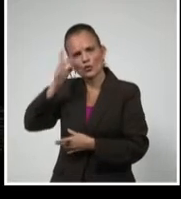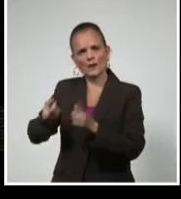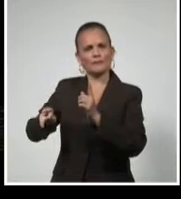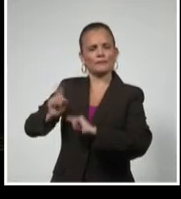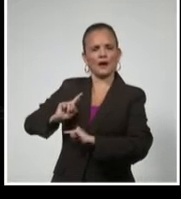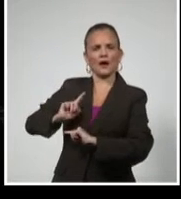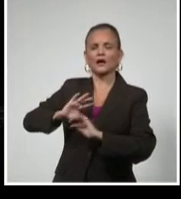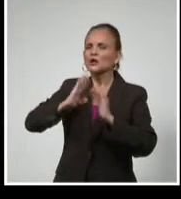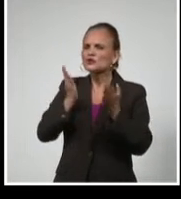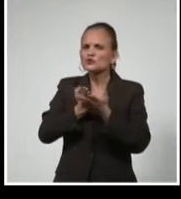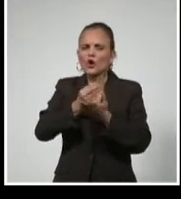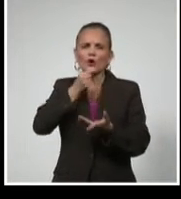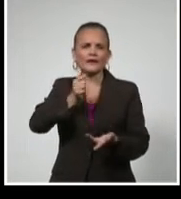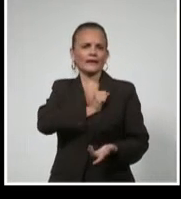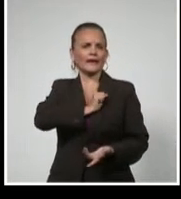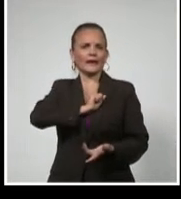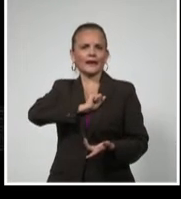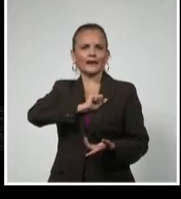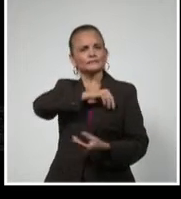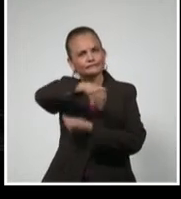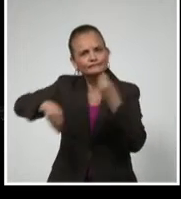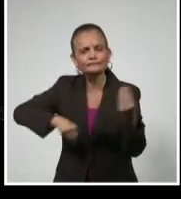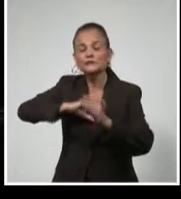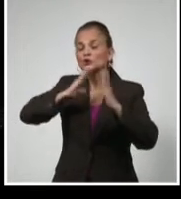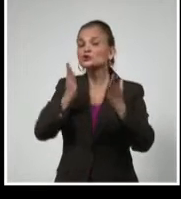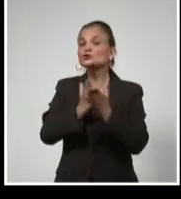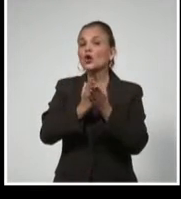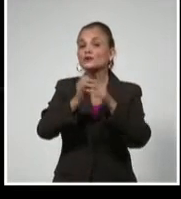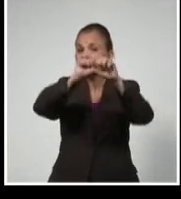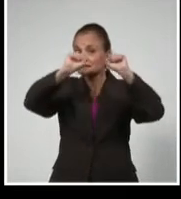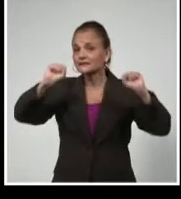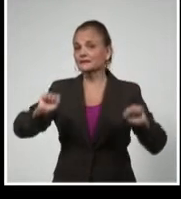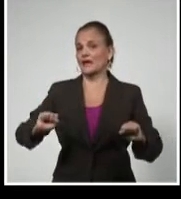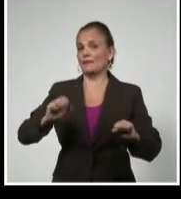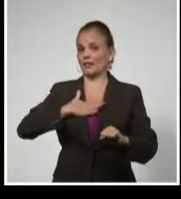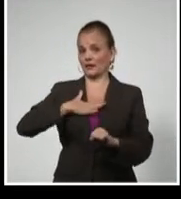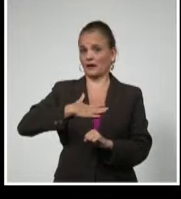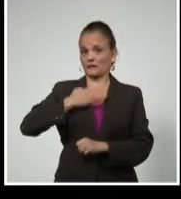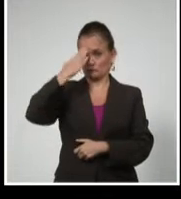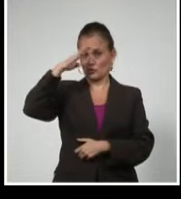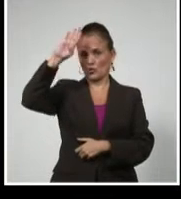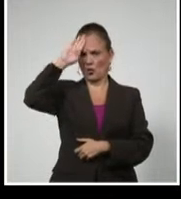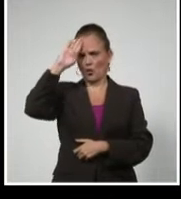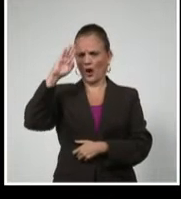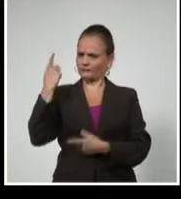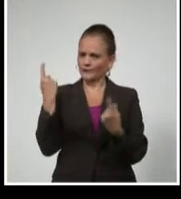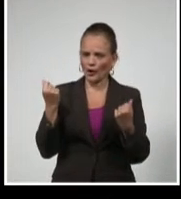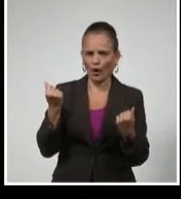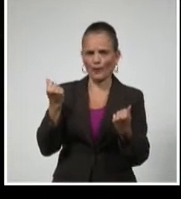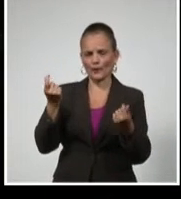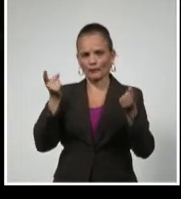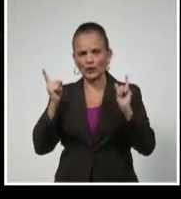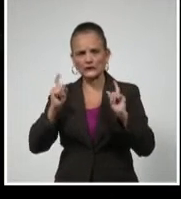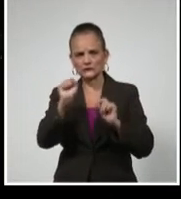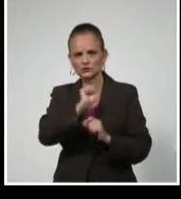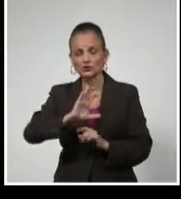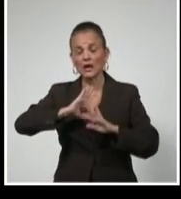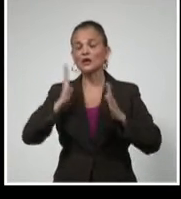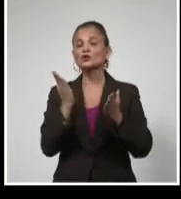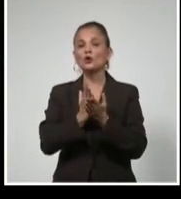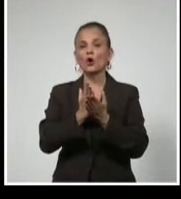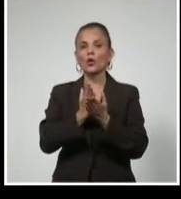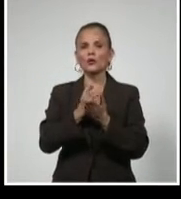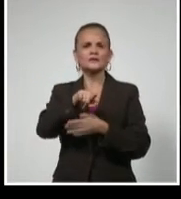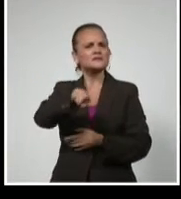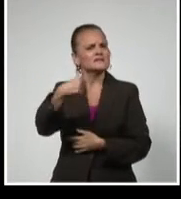político, económico, social y cultural de mi país. El elemento esencial y definitorio de la relación bilateral sigue siendo